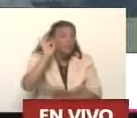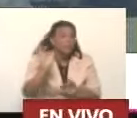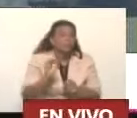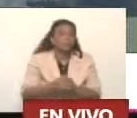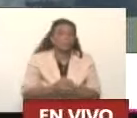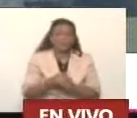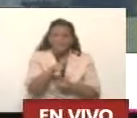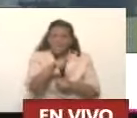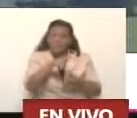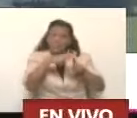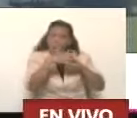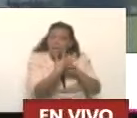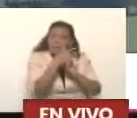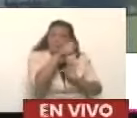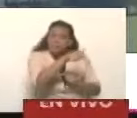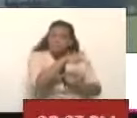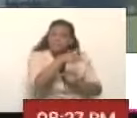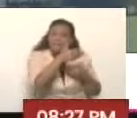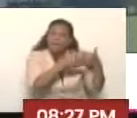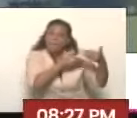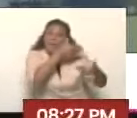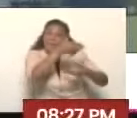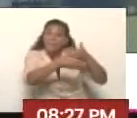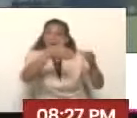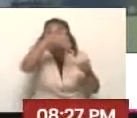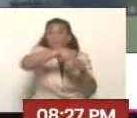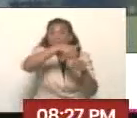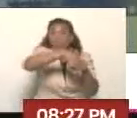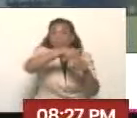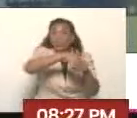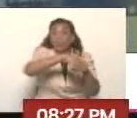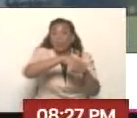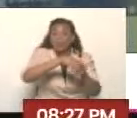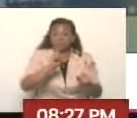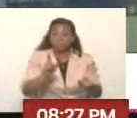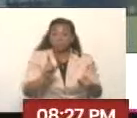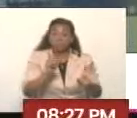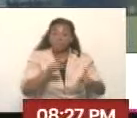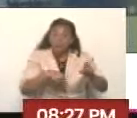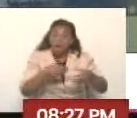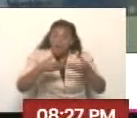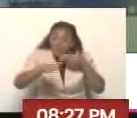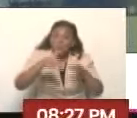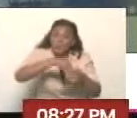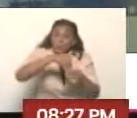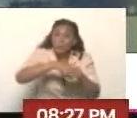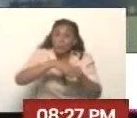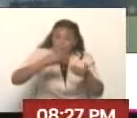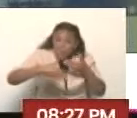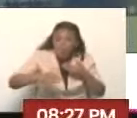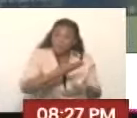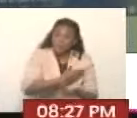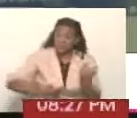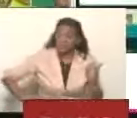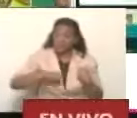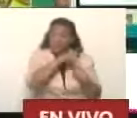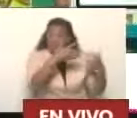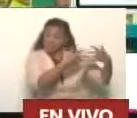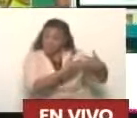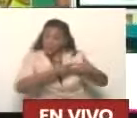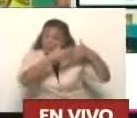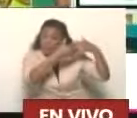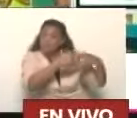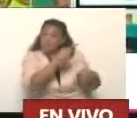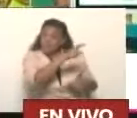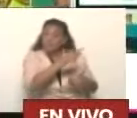Esto va a significar votos en lo coyuntural, en las elecciones próximas. Te acordarás de